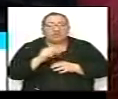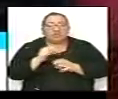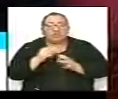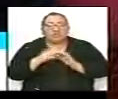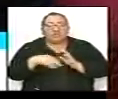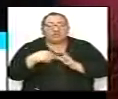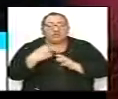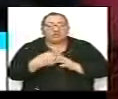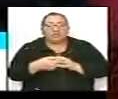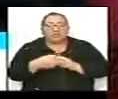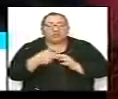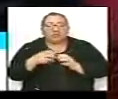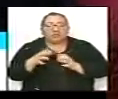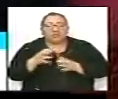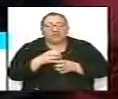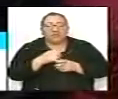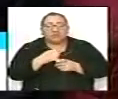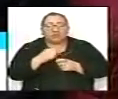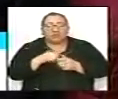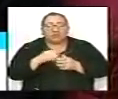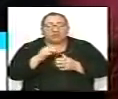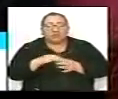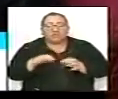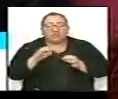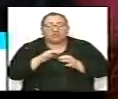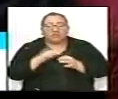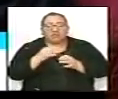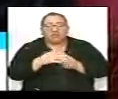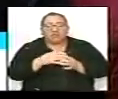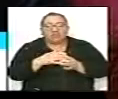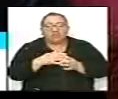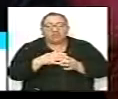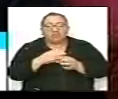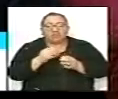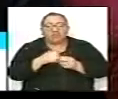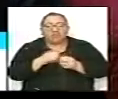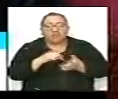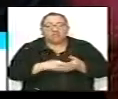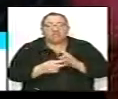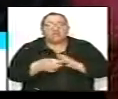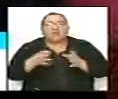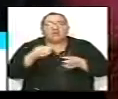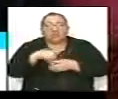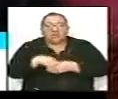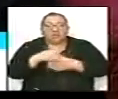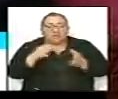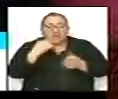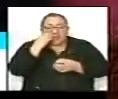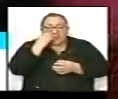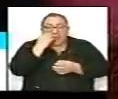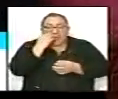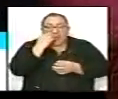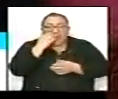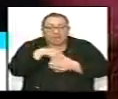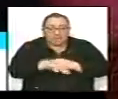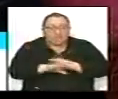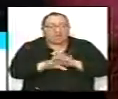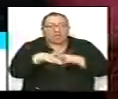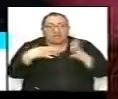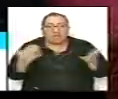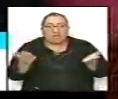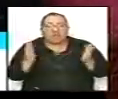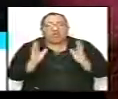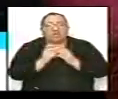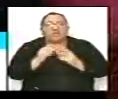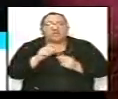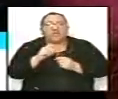los parlamentarios. Ya, bueno, ya lo consiguió. Ahora el tema más importante es este, que hay elecciones internas, abiertas. Incluso el congresista